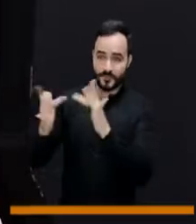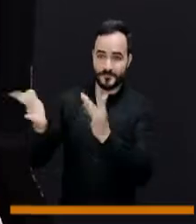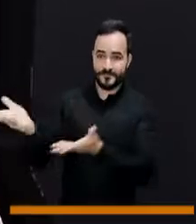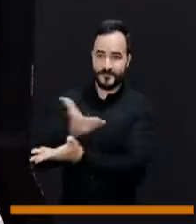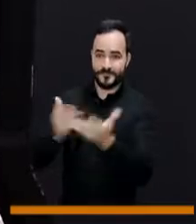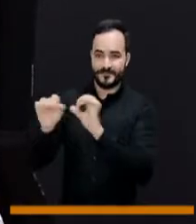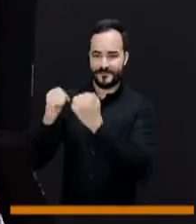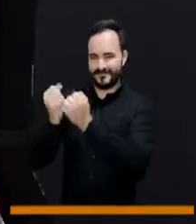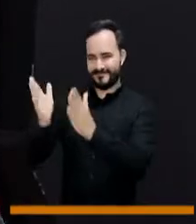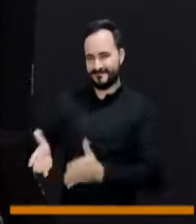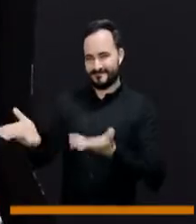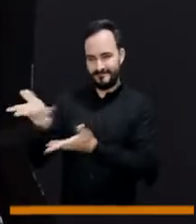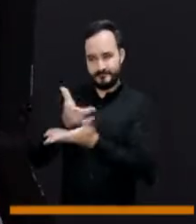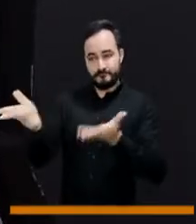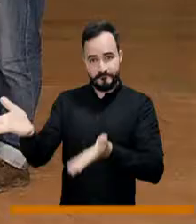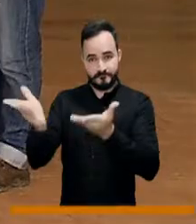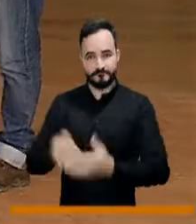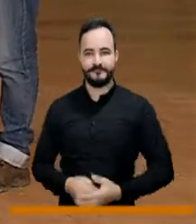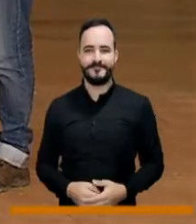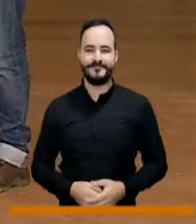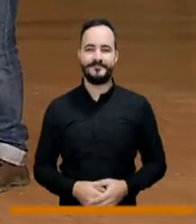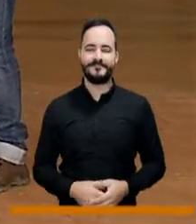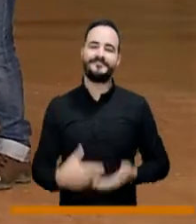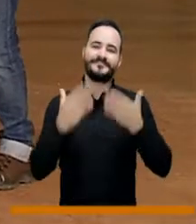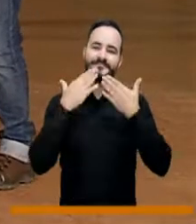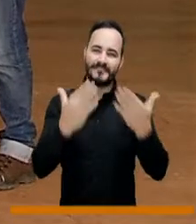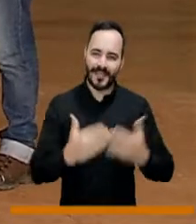programas. Katherine, siga usted con el concejal.